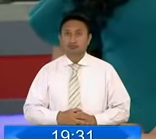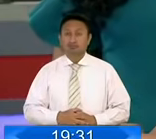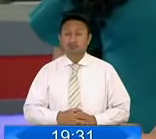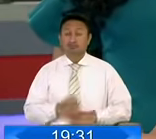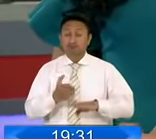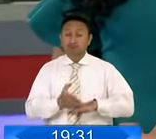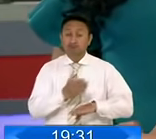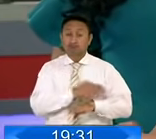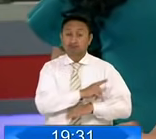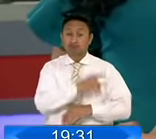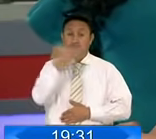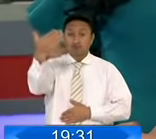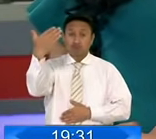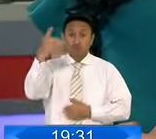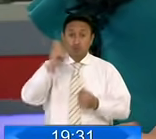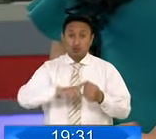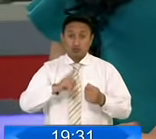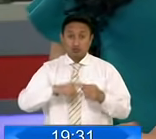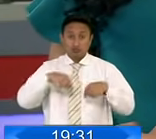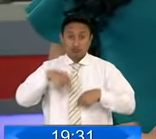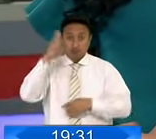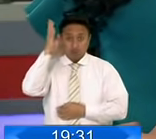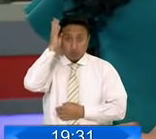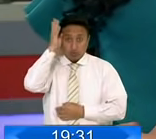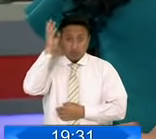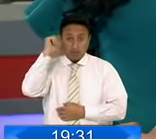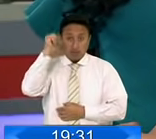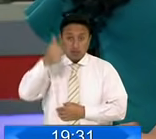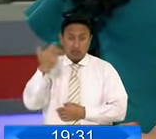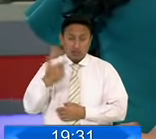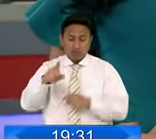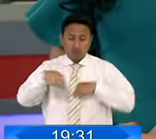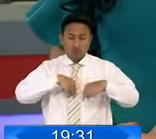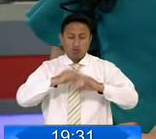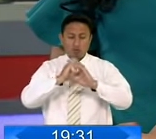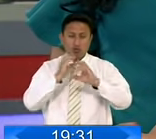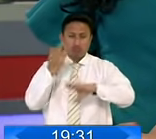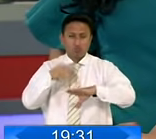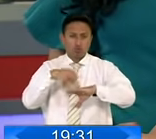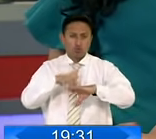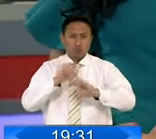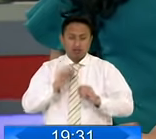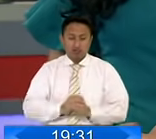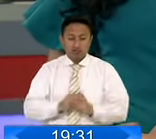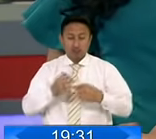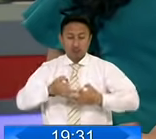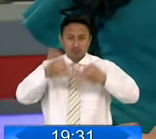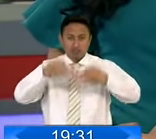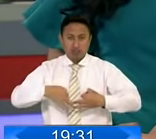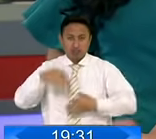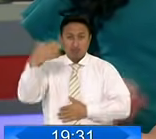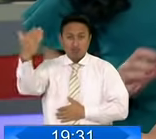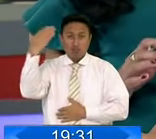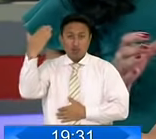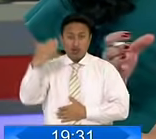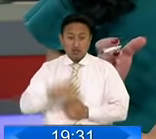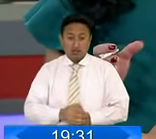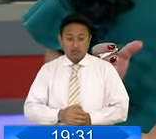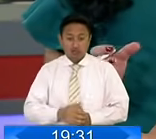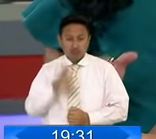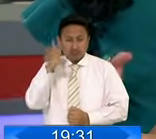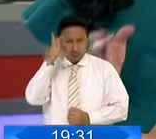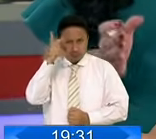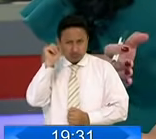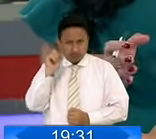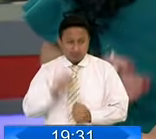Minutos, el alcalde de Quito, Jorge Yunda, anunció que mañana habrá transporte normal. La confirmación del burgomaestre hace comprender que